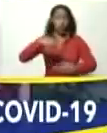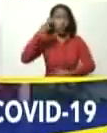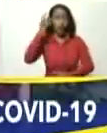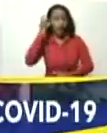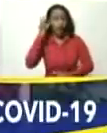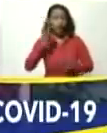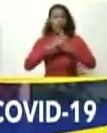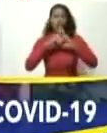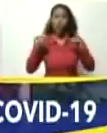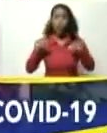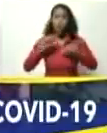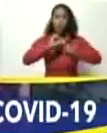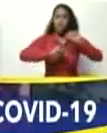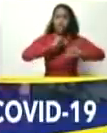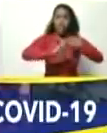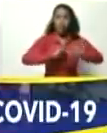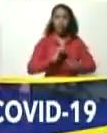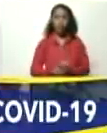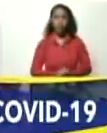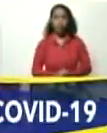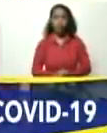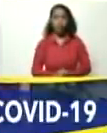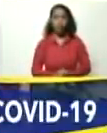de todos los siglos.